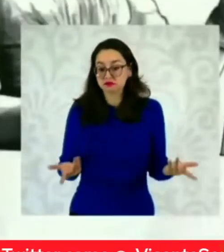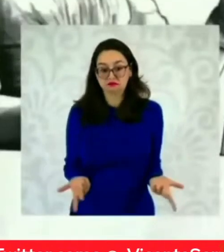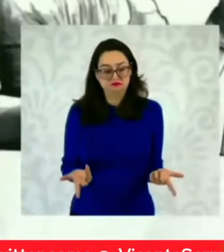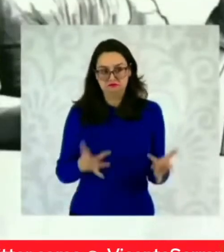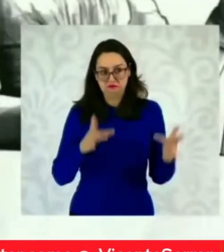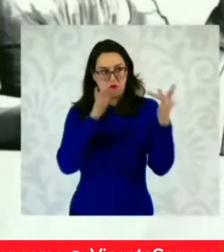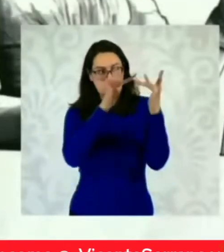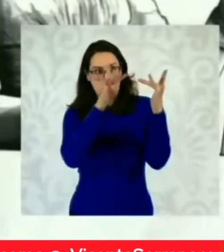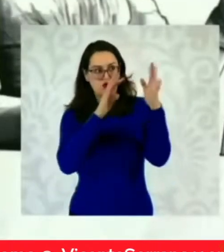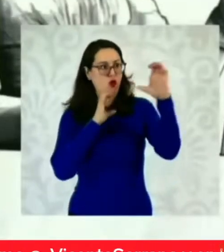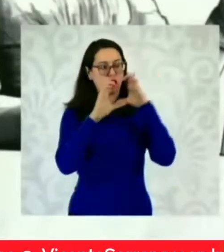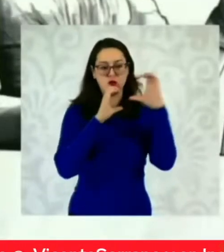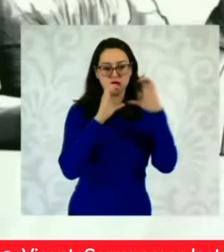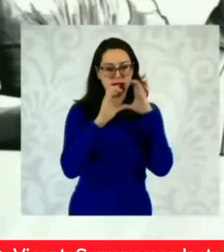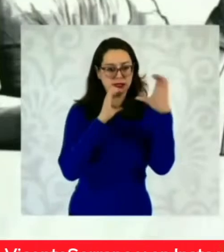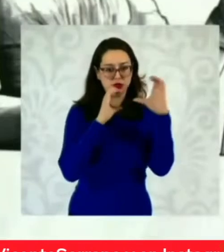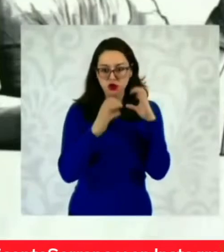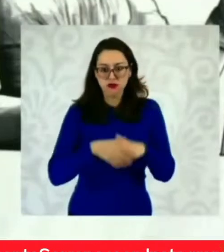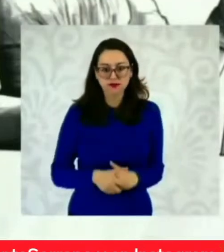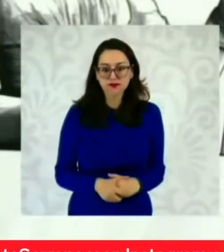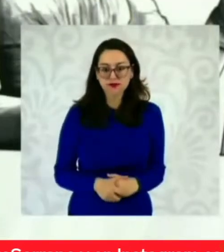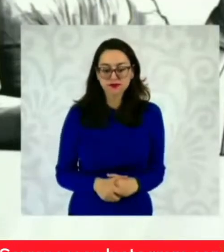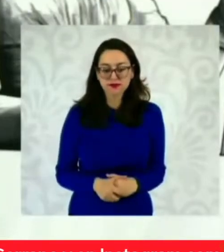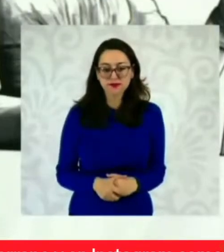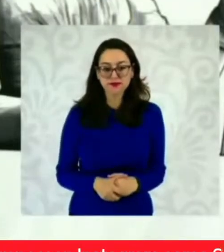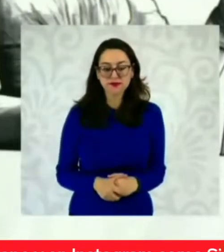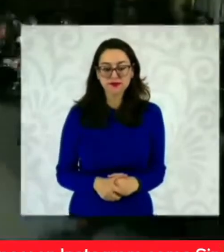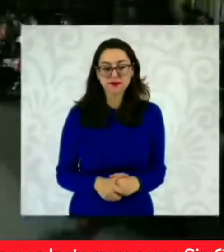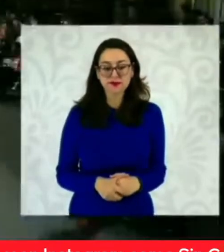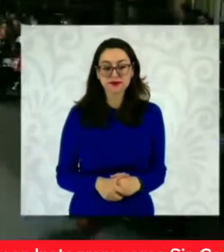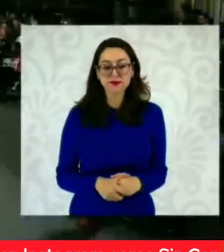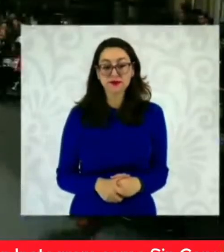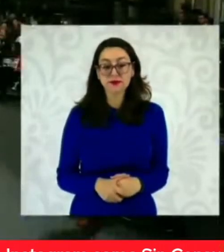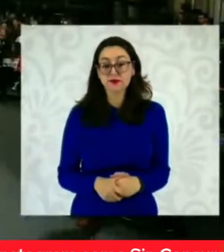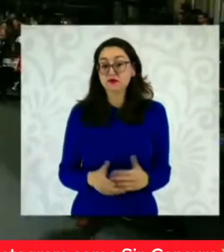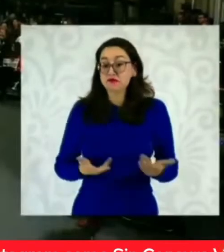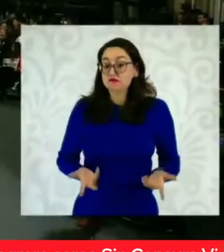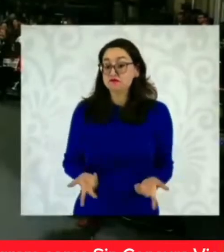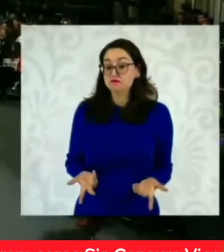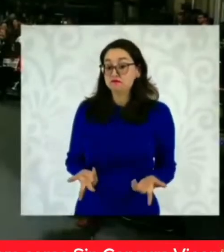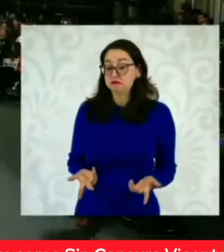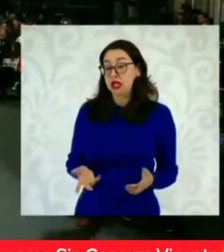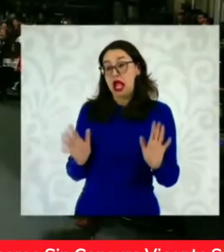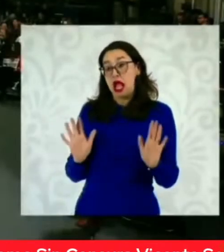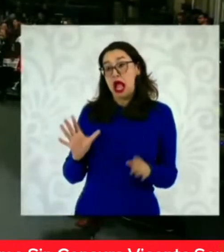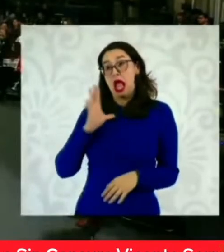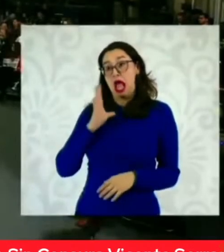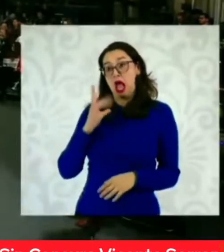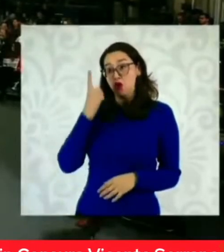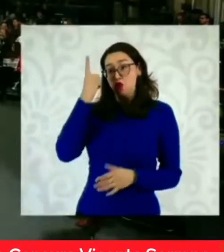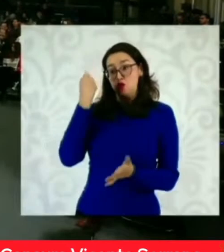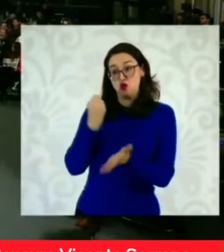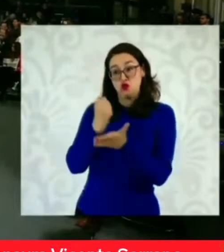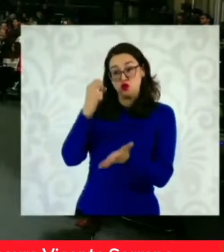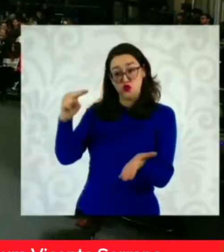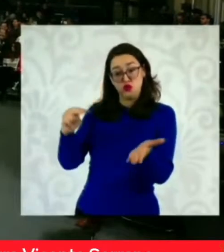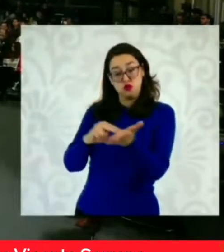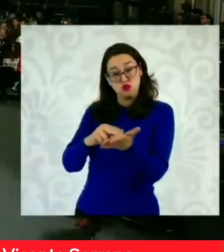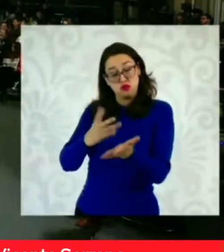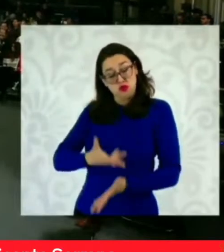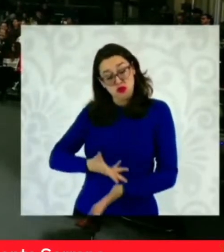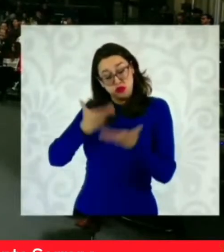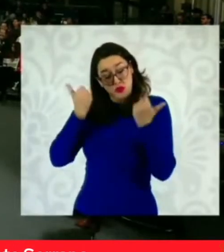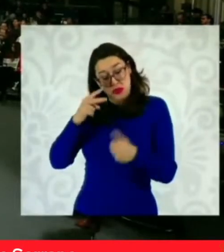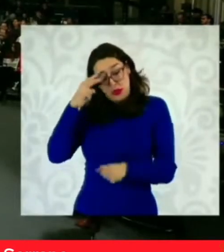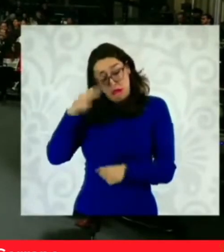comunicación inmediata con el gobierno de Estados Unidos. Hay un decreto, Presidenta, no sé si lo va a acompañar el gobierno de México, creo